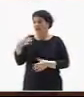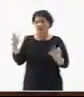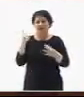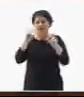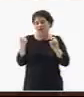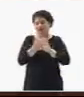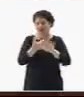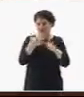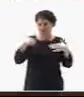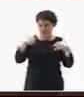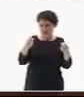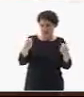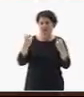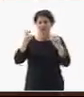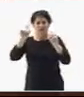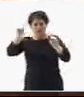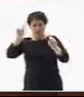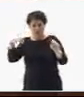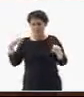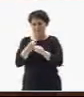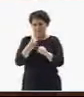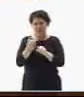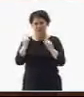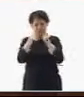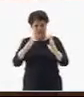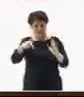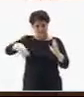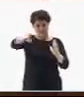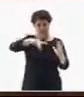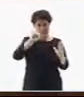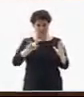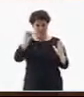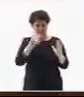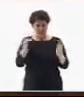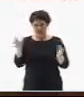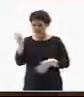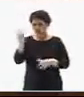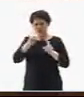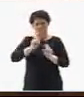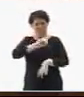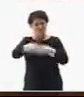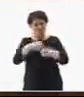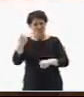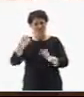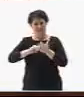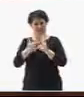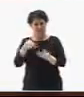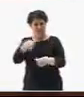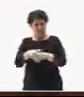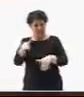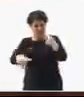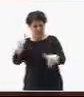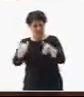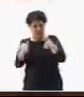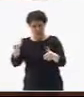educación, del empleo, de la vivienda en Canarias? ¿Ha sido siquiera hablar de la reforma del sistema electoral? No. La